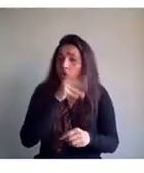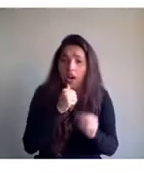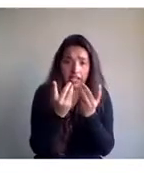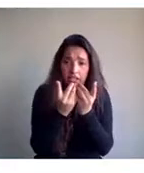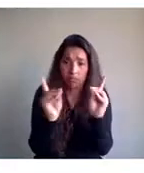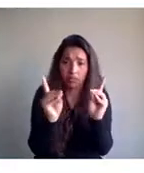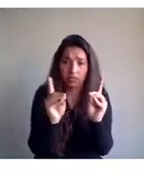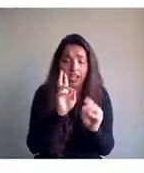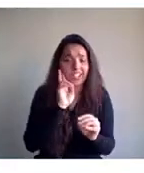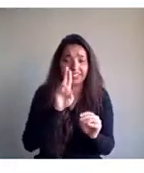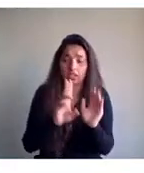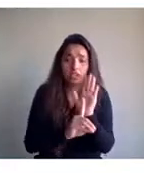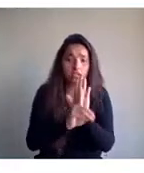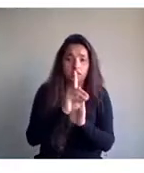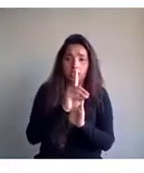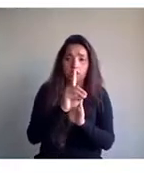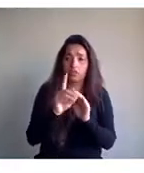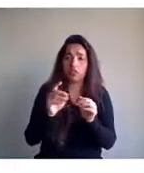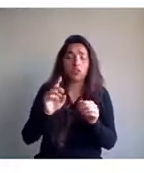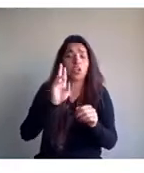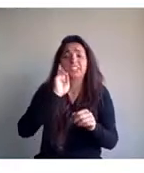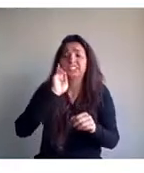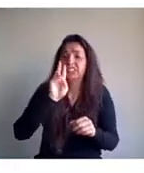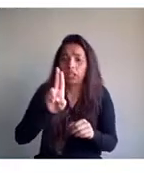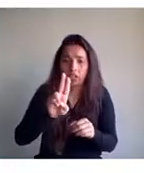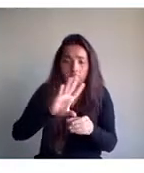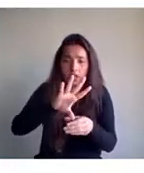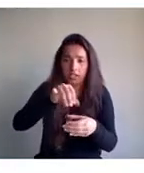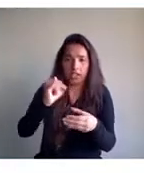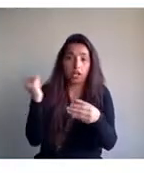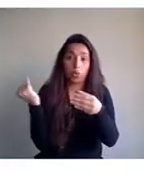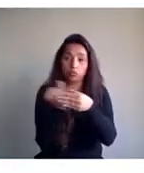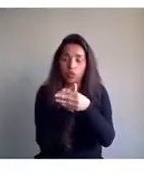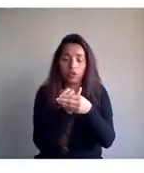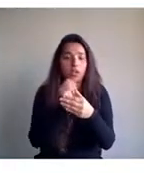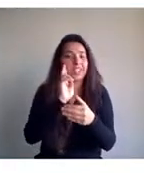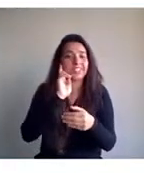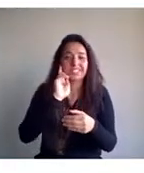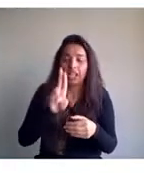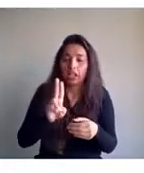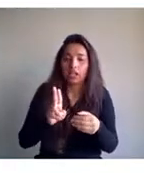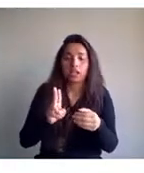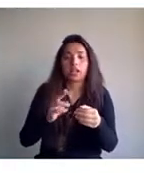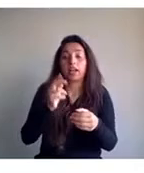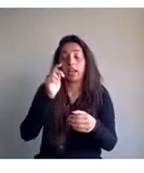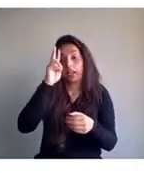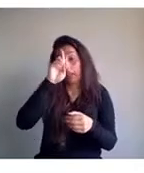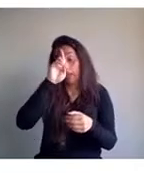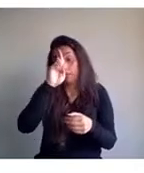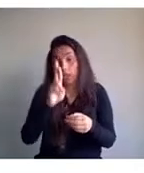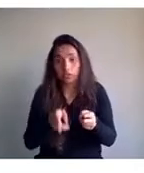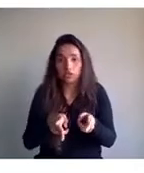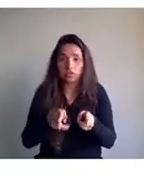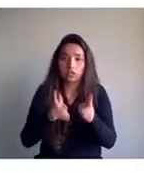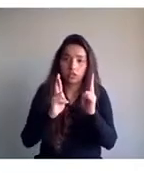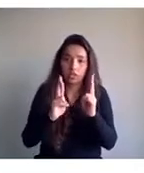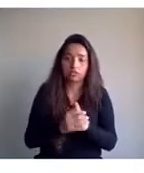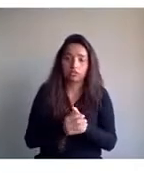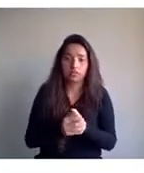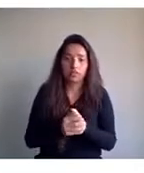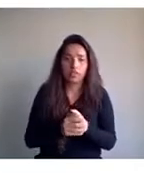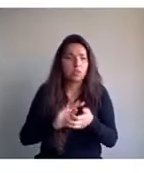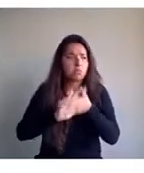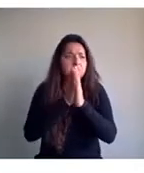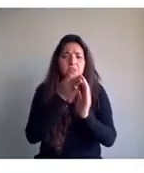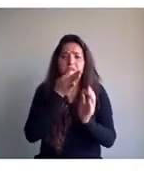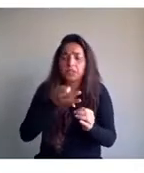de derechos muchos dicen el desarrollo es un problema de derechos y los problemas de derechos o problemas whitfield en pro de una sociedad